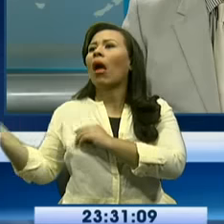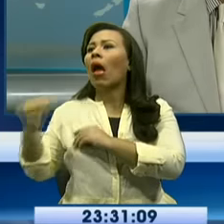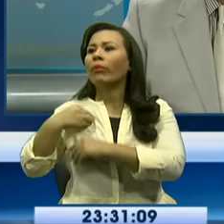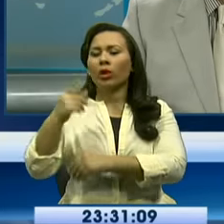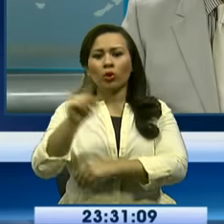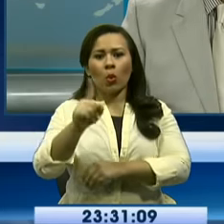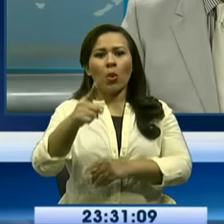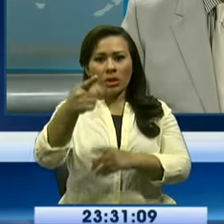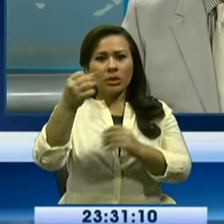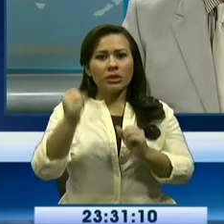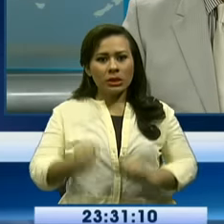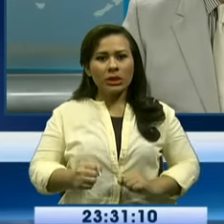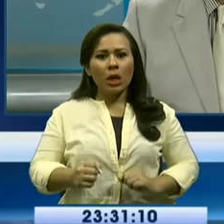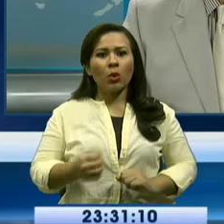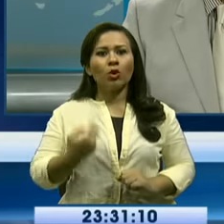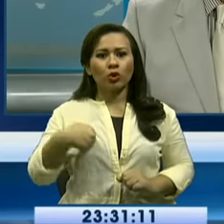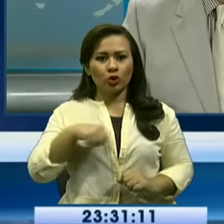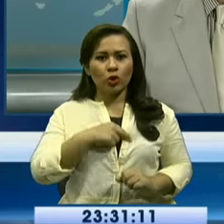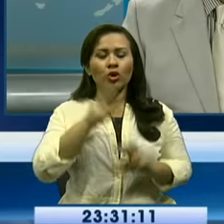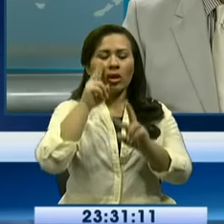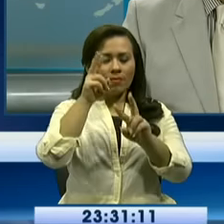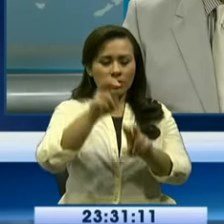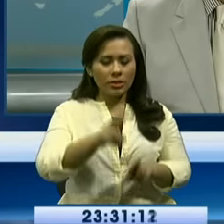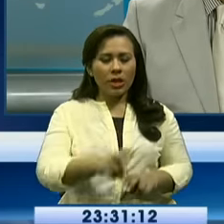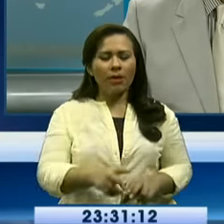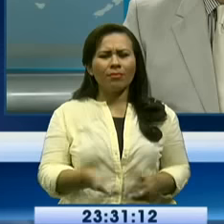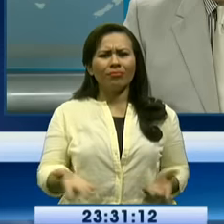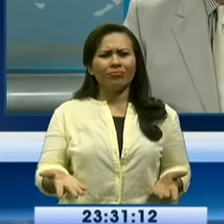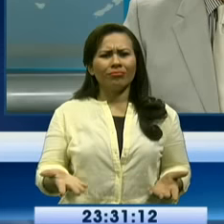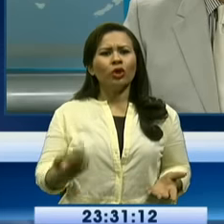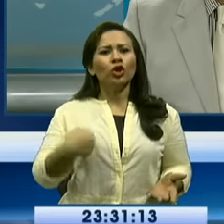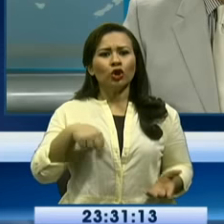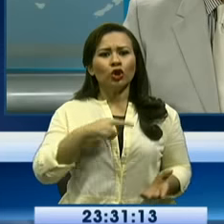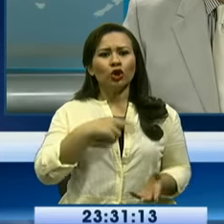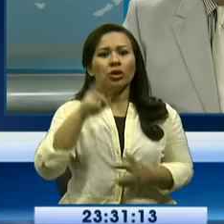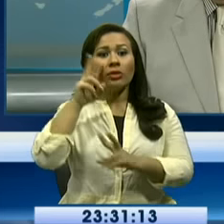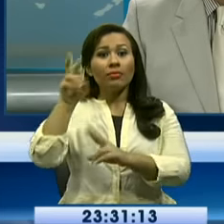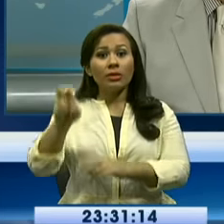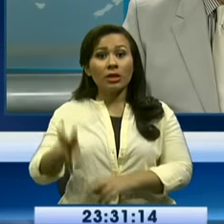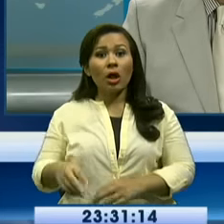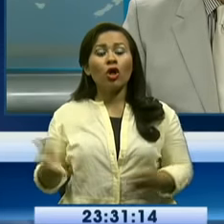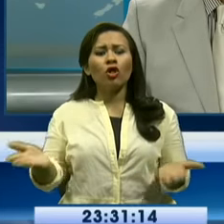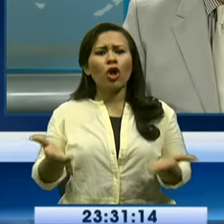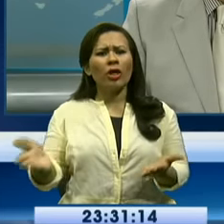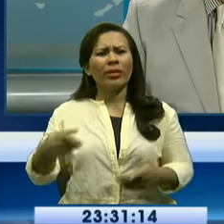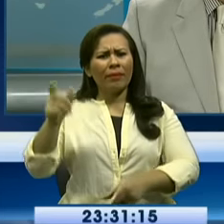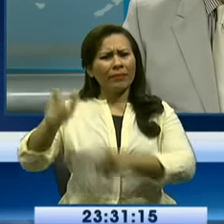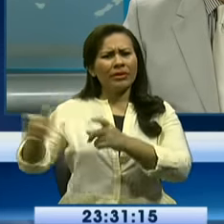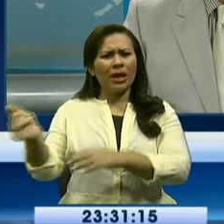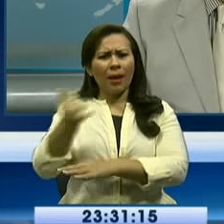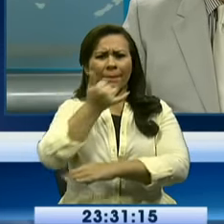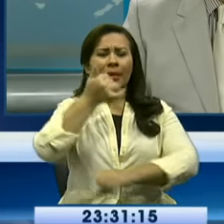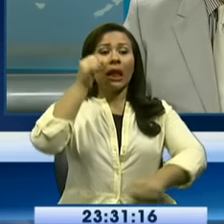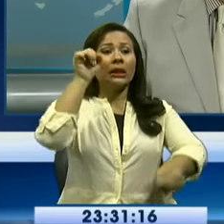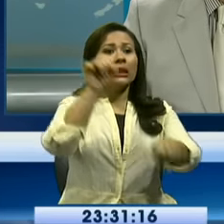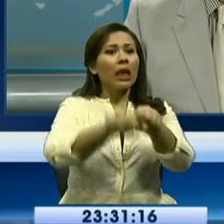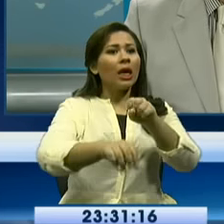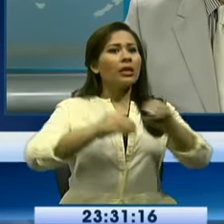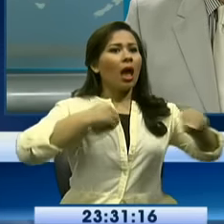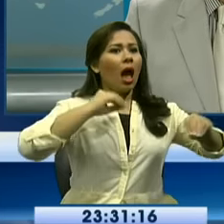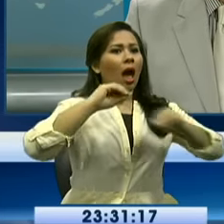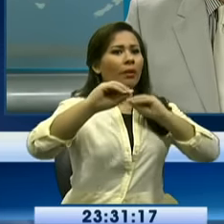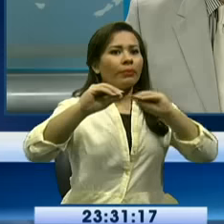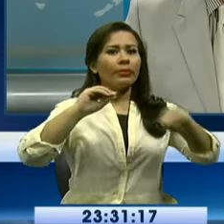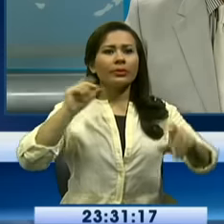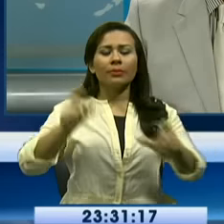ustedes. Por eso también mismo lo llamamos. Vamos a investigar de dónde vienen esos rumores. Vamos a investigar porque no podemos permitir que de esa manera se alarme